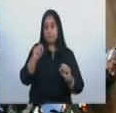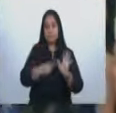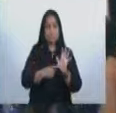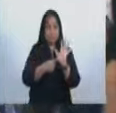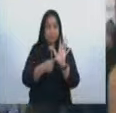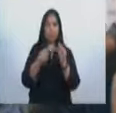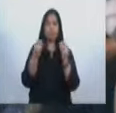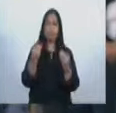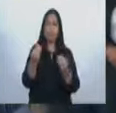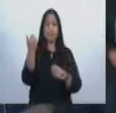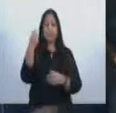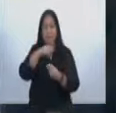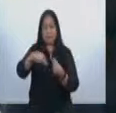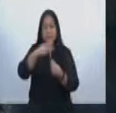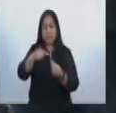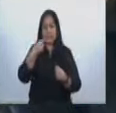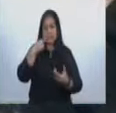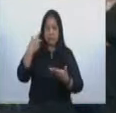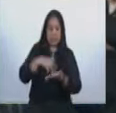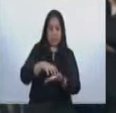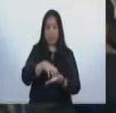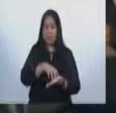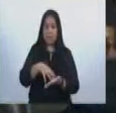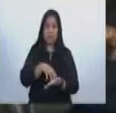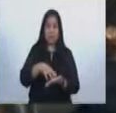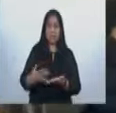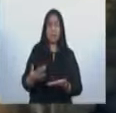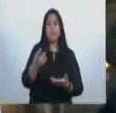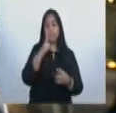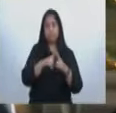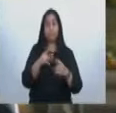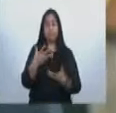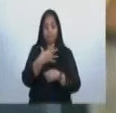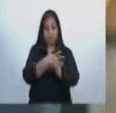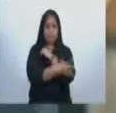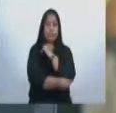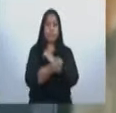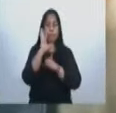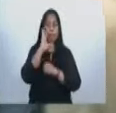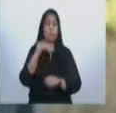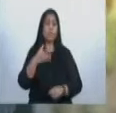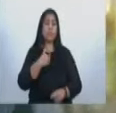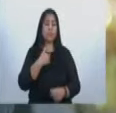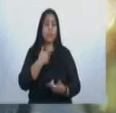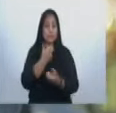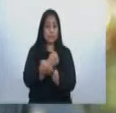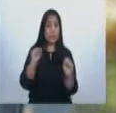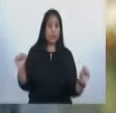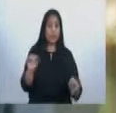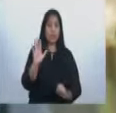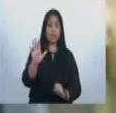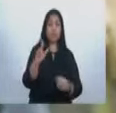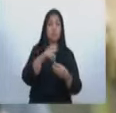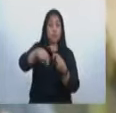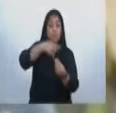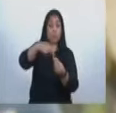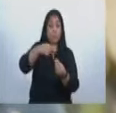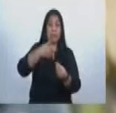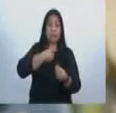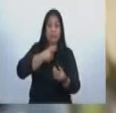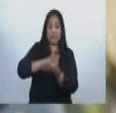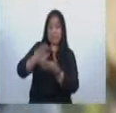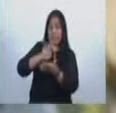tantas familias guatemaltecas en el borde de la pobreza porque con tal de salvar a sus seres queridos entran